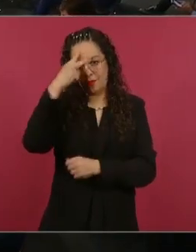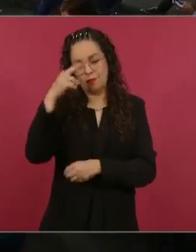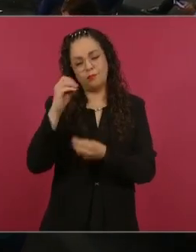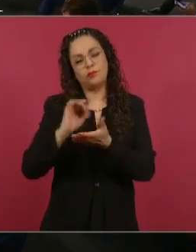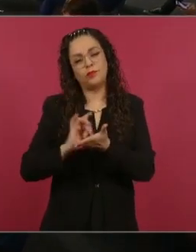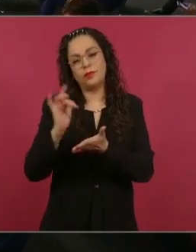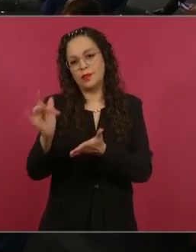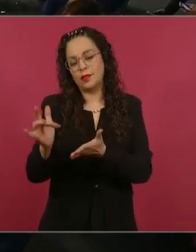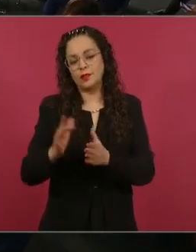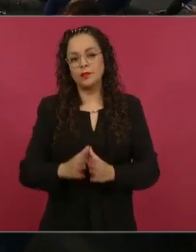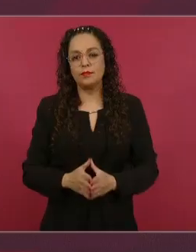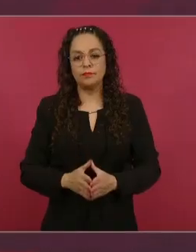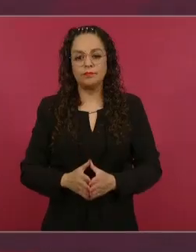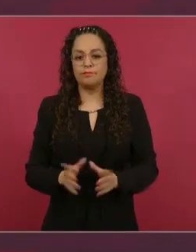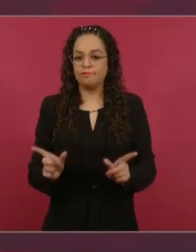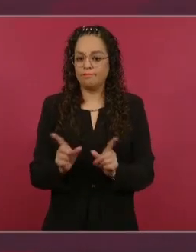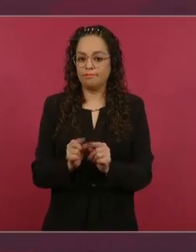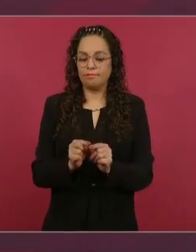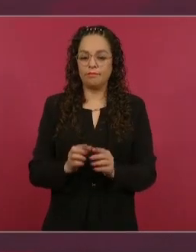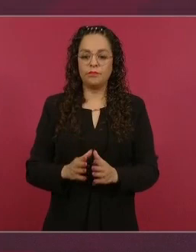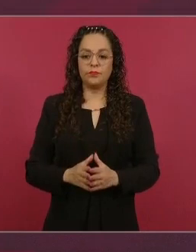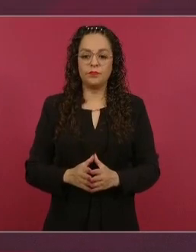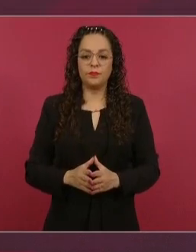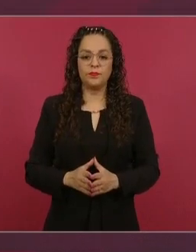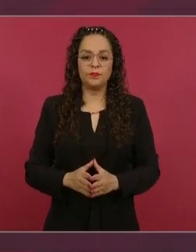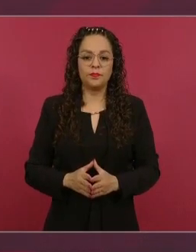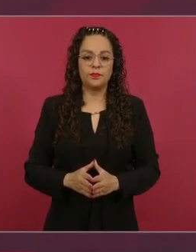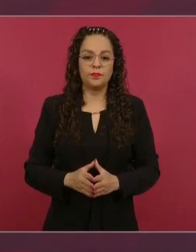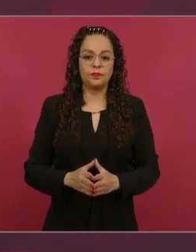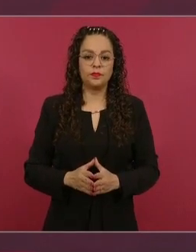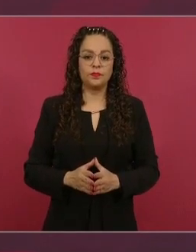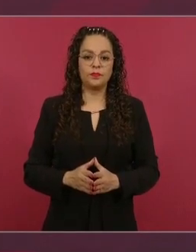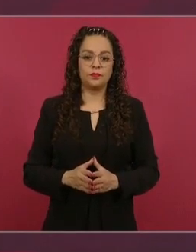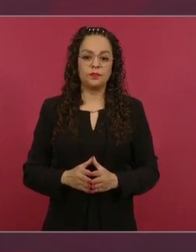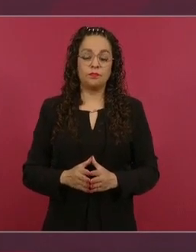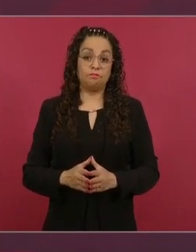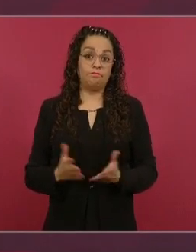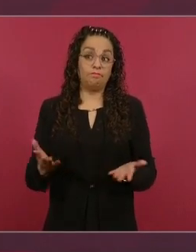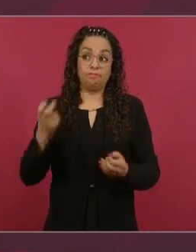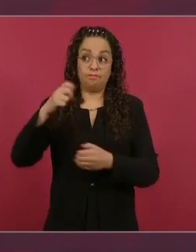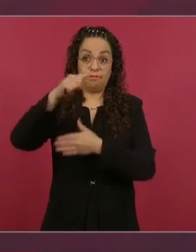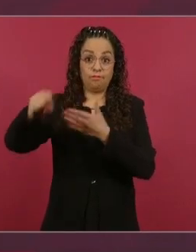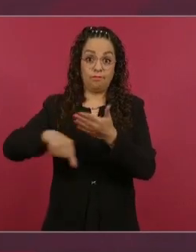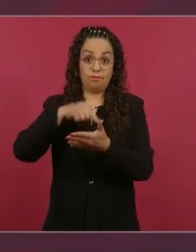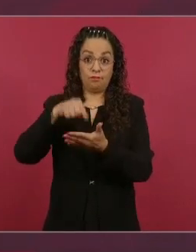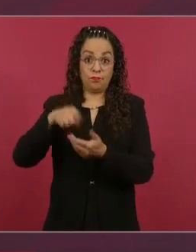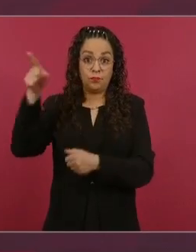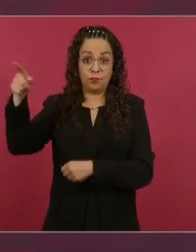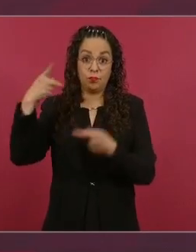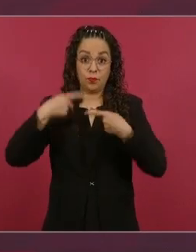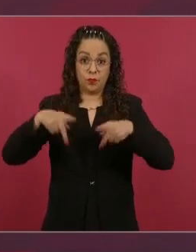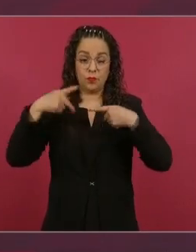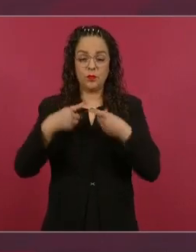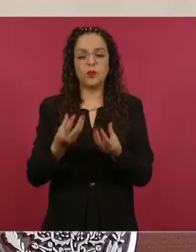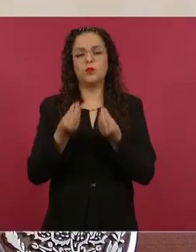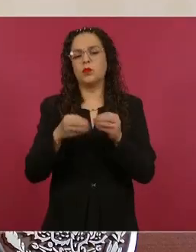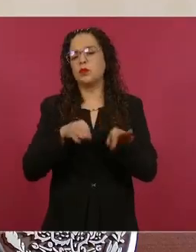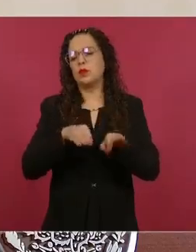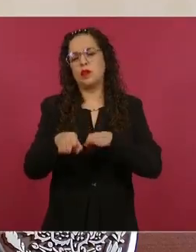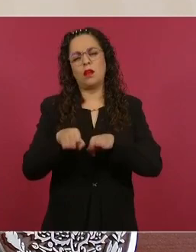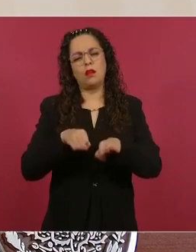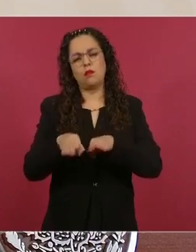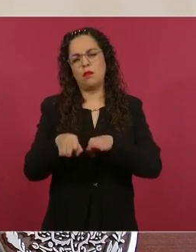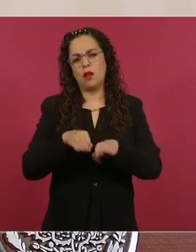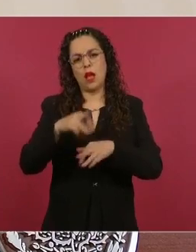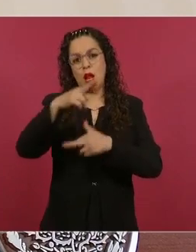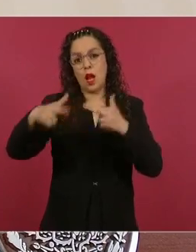pues ahí Palmar de Bravo pues es gente muy trabajadora. Toda